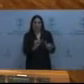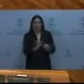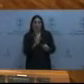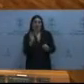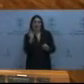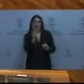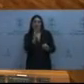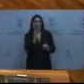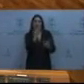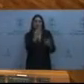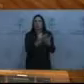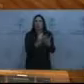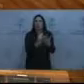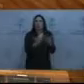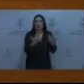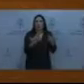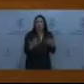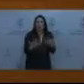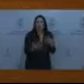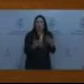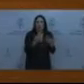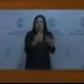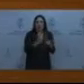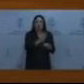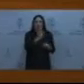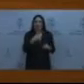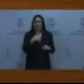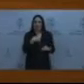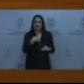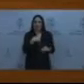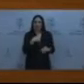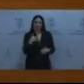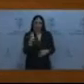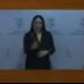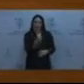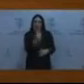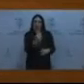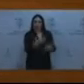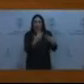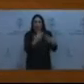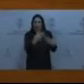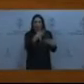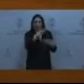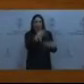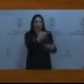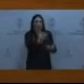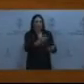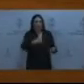la urgencia, ni en la exposición de la misma. Debe ser que este portavoz va mejorando. Gracias por su no